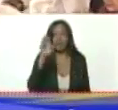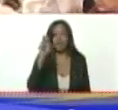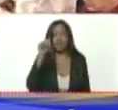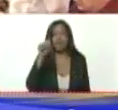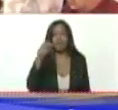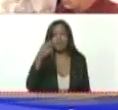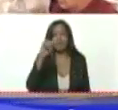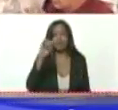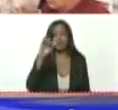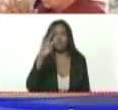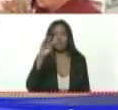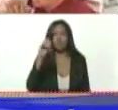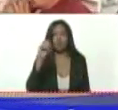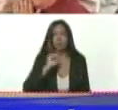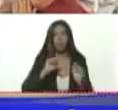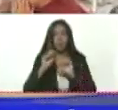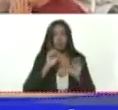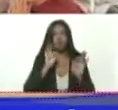César Rengifo.